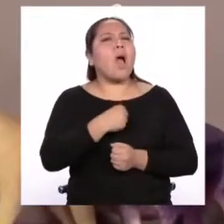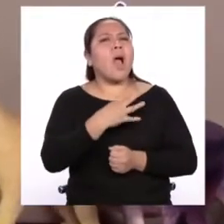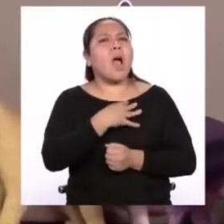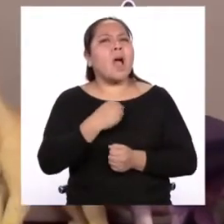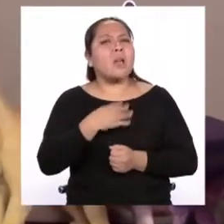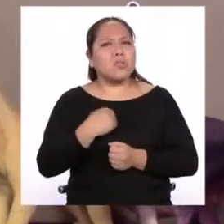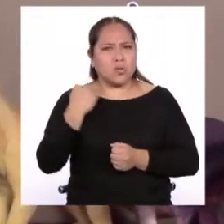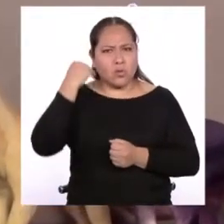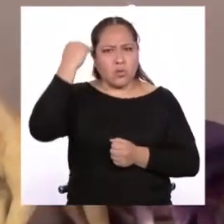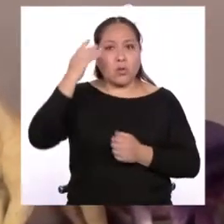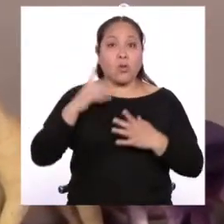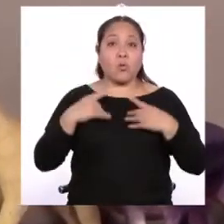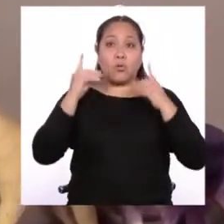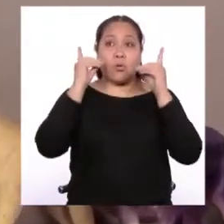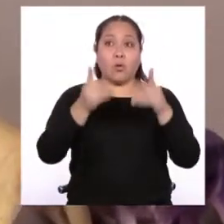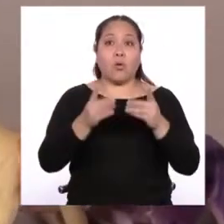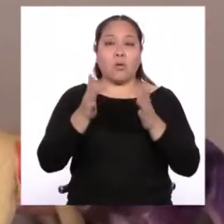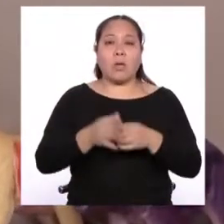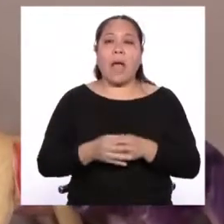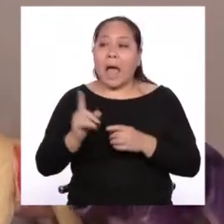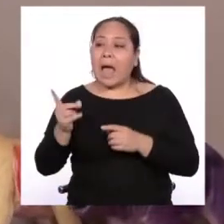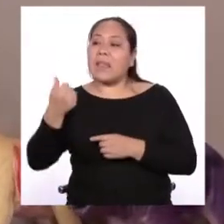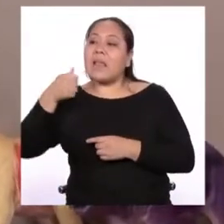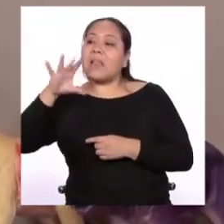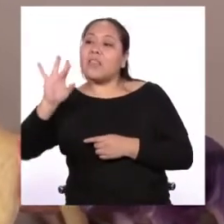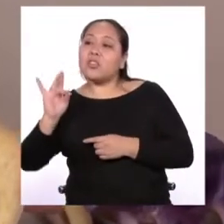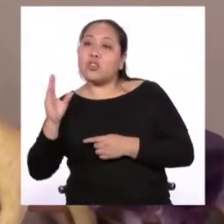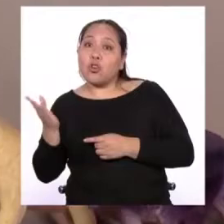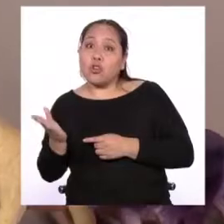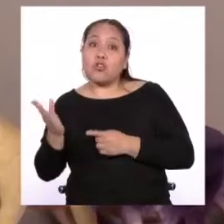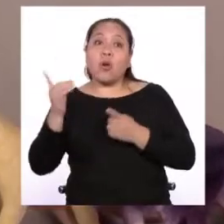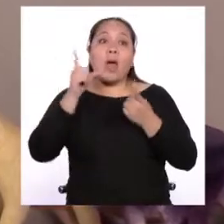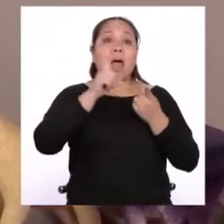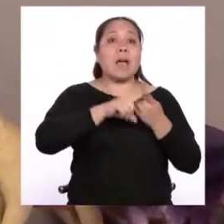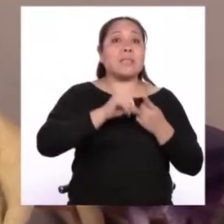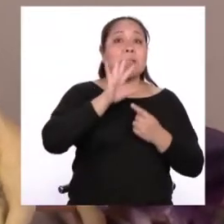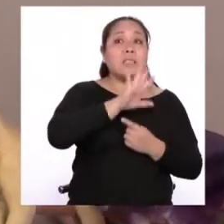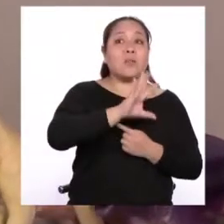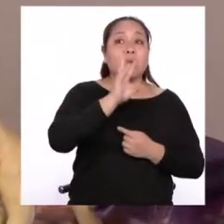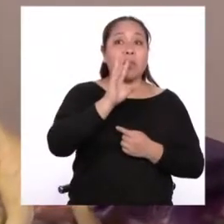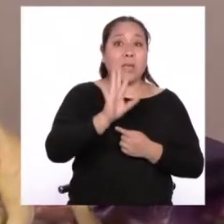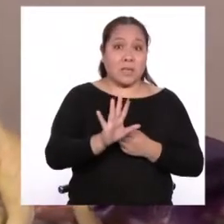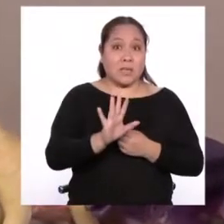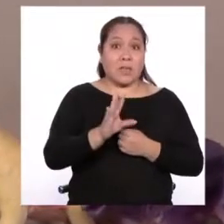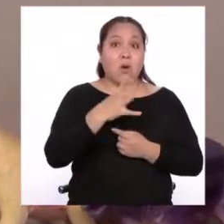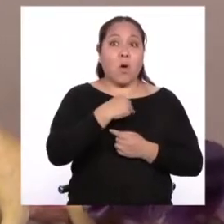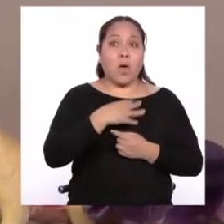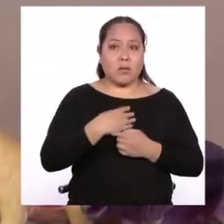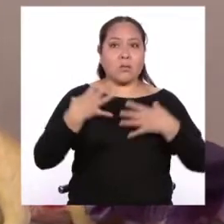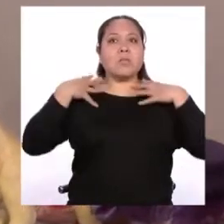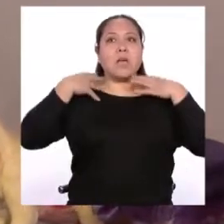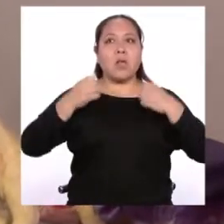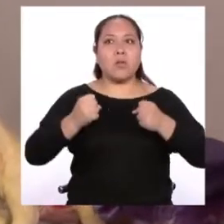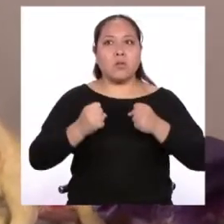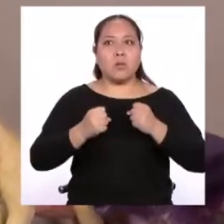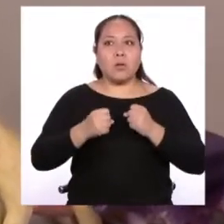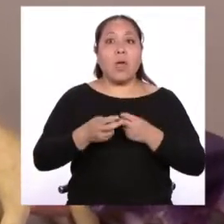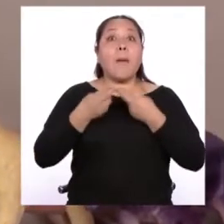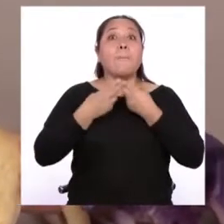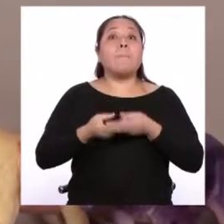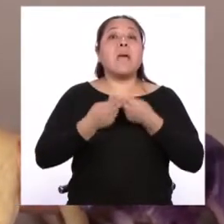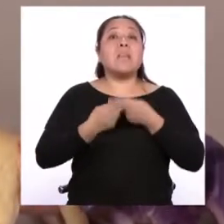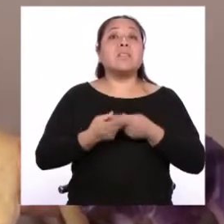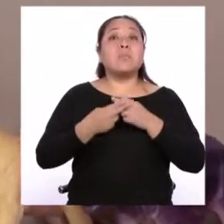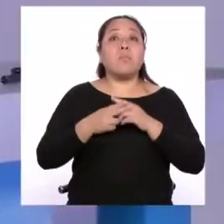qué dice? El donante debe tener entre 18 y 55 años, gozar de buena salud y pesar como mínimo